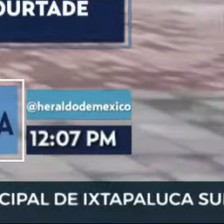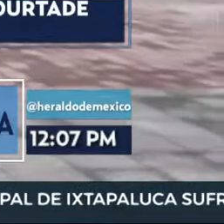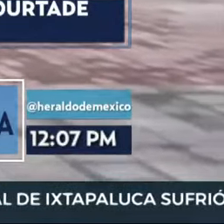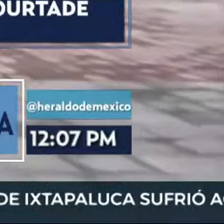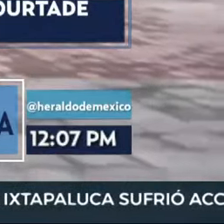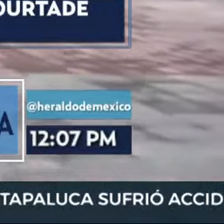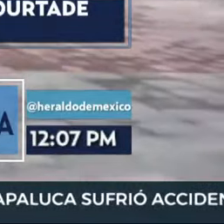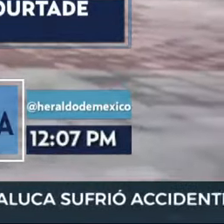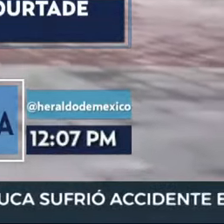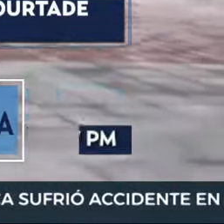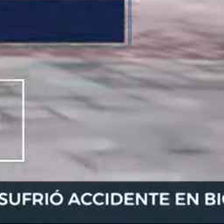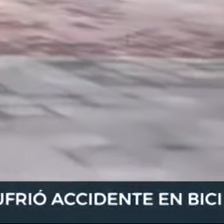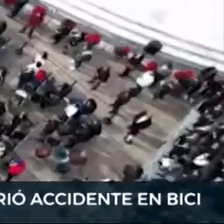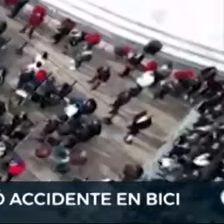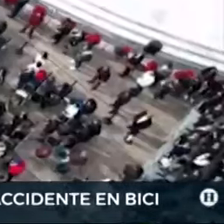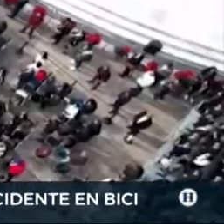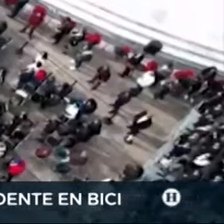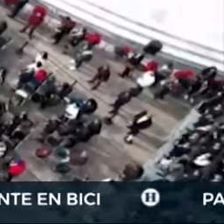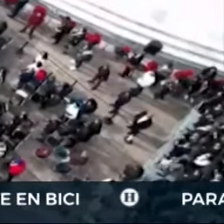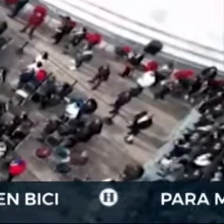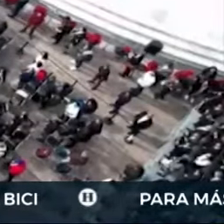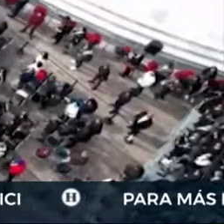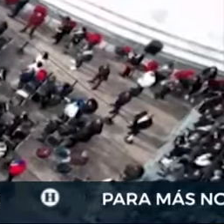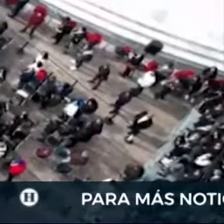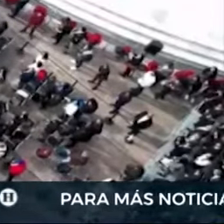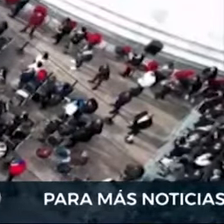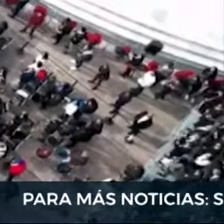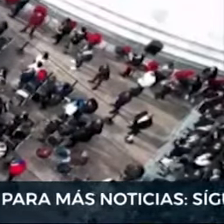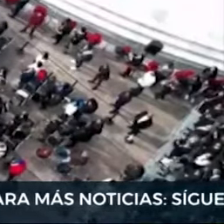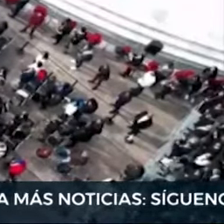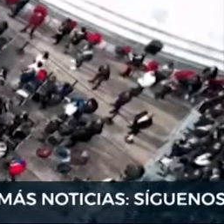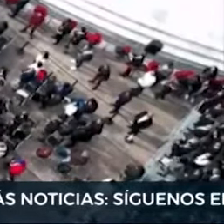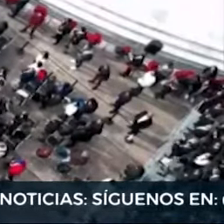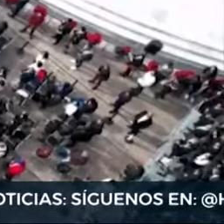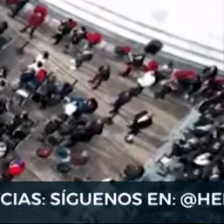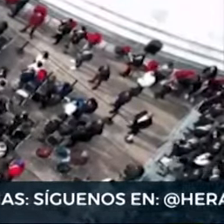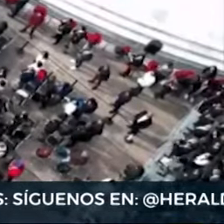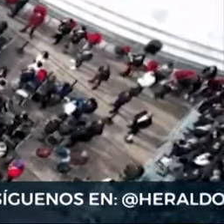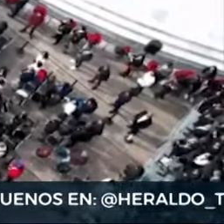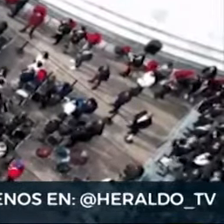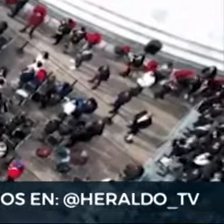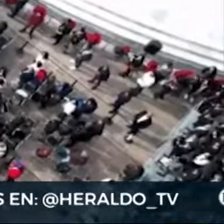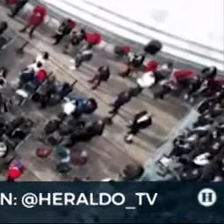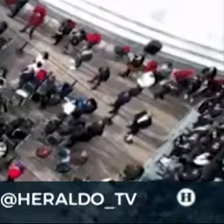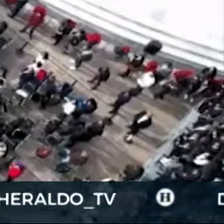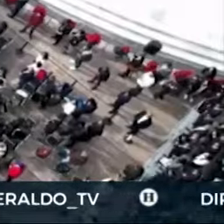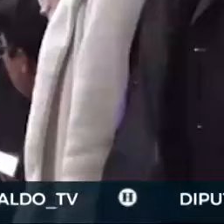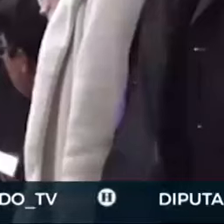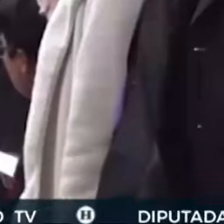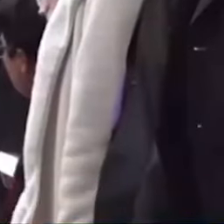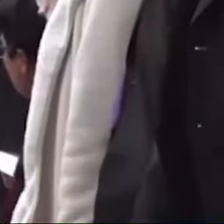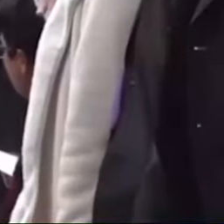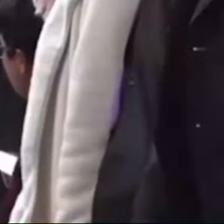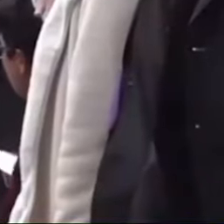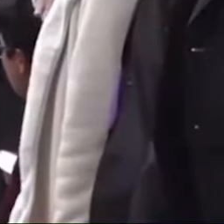Territorial y la titular momentáneamente, mientras el Congreso y las autoridades correspondientes decidan a quién será la nueva o el